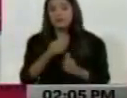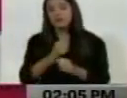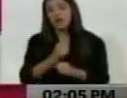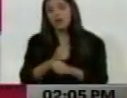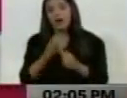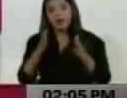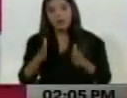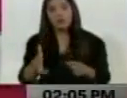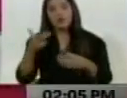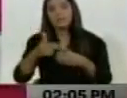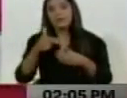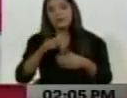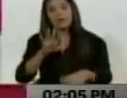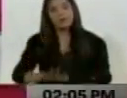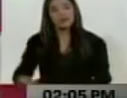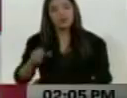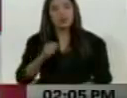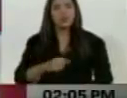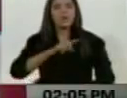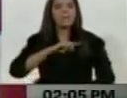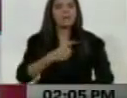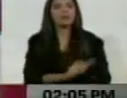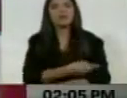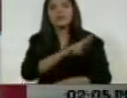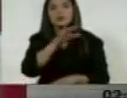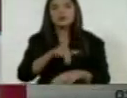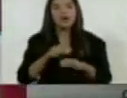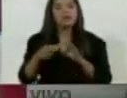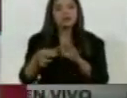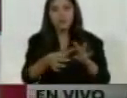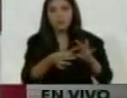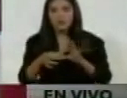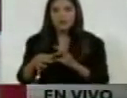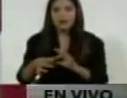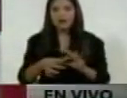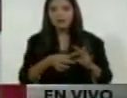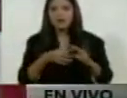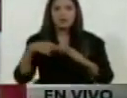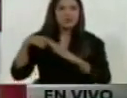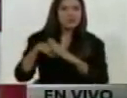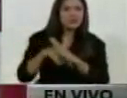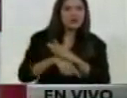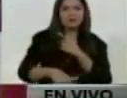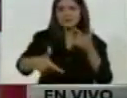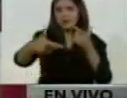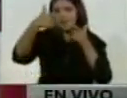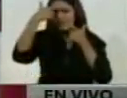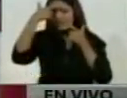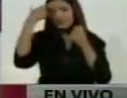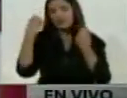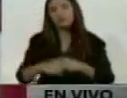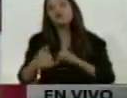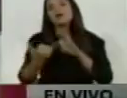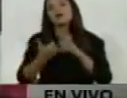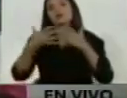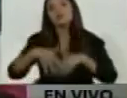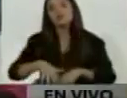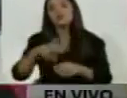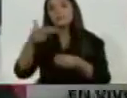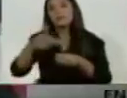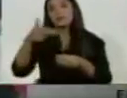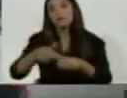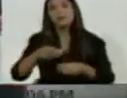y trabajadoras de nuestra poderosa, nacional, soberana y profundamente chavista industria petrolera.